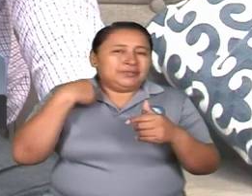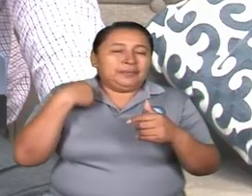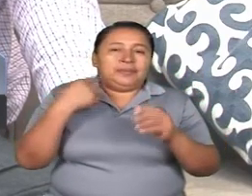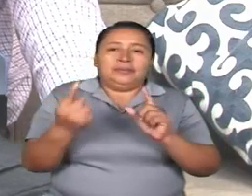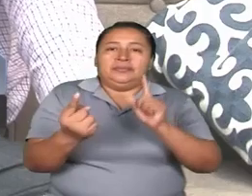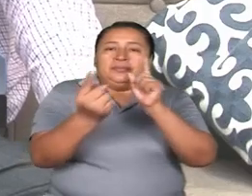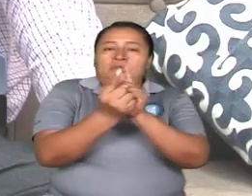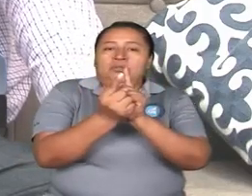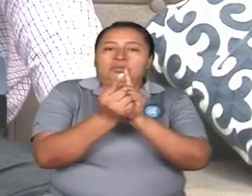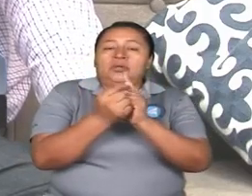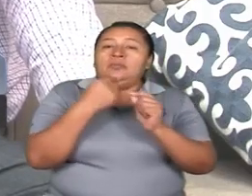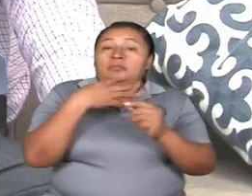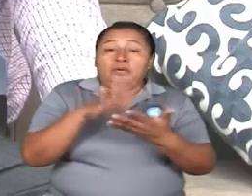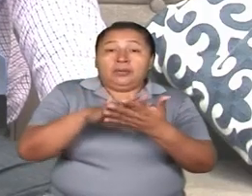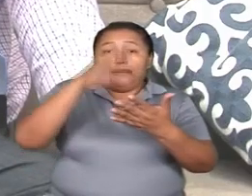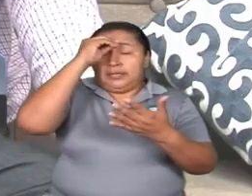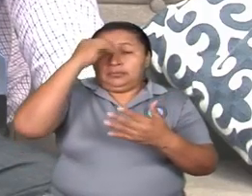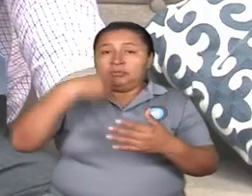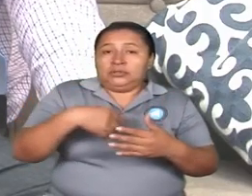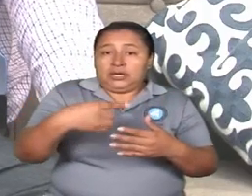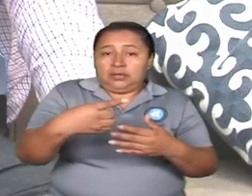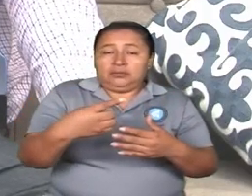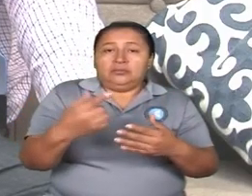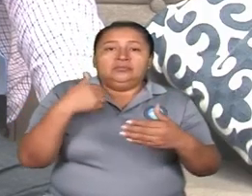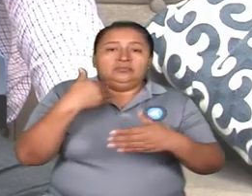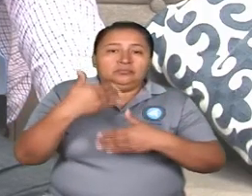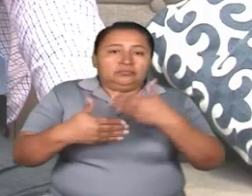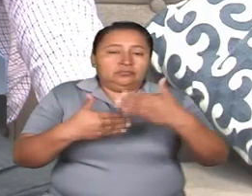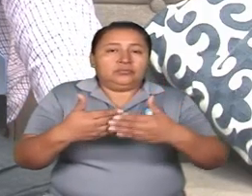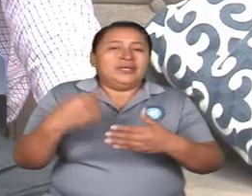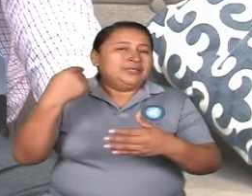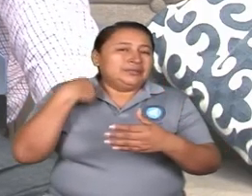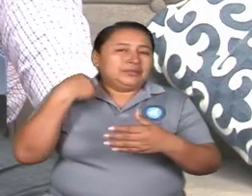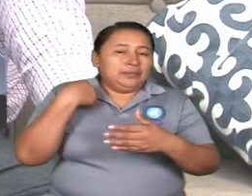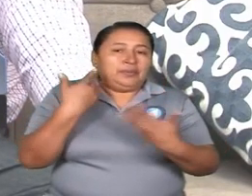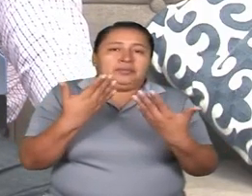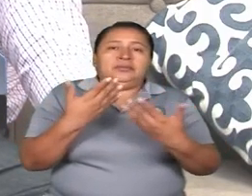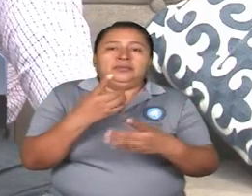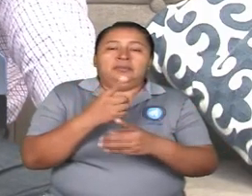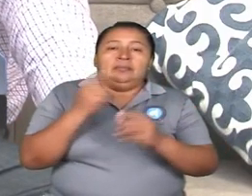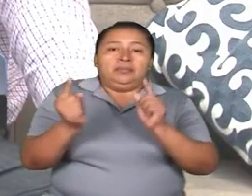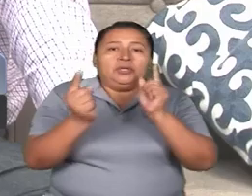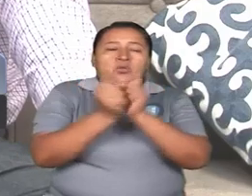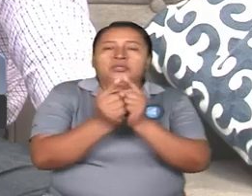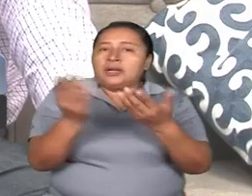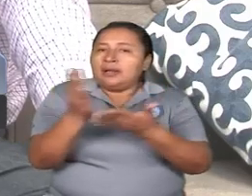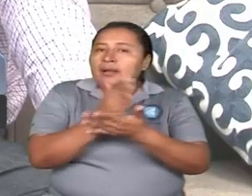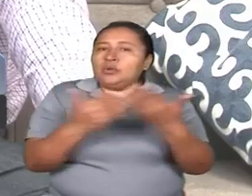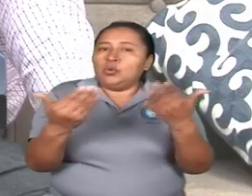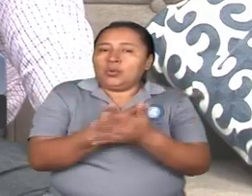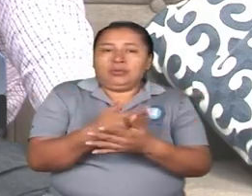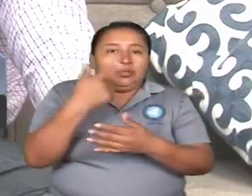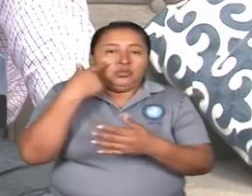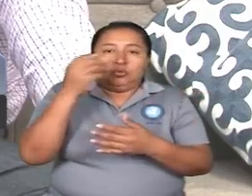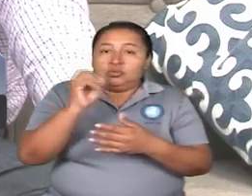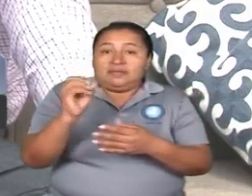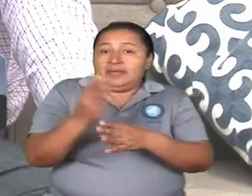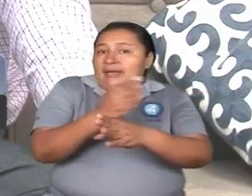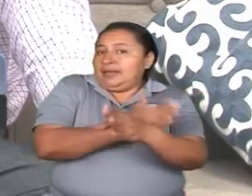encontrar, porque uno aprende todos los días. Es un proceso continuo. ¿Ya? Siempre vas a encontrar algo que no sabías el día